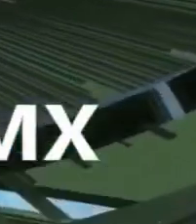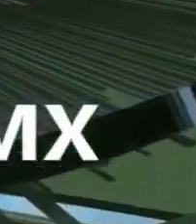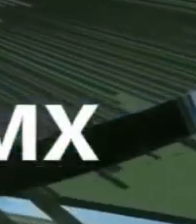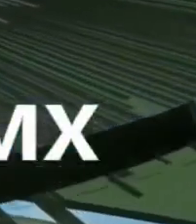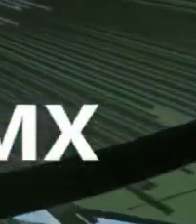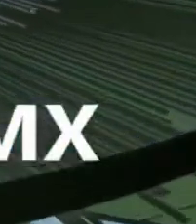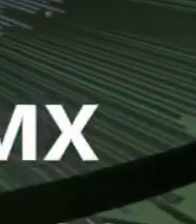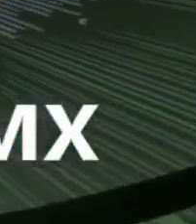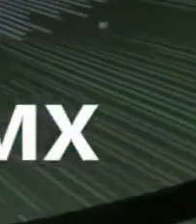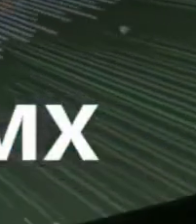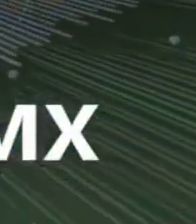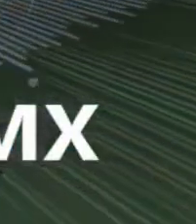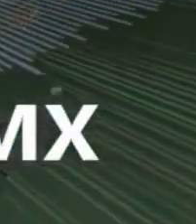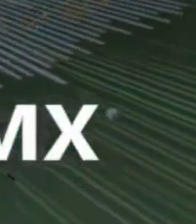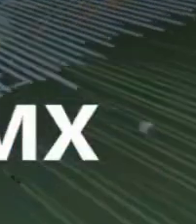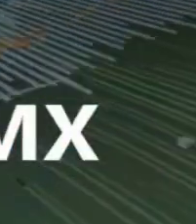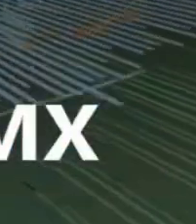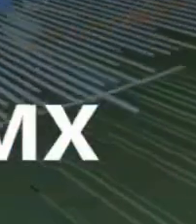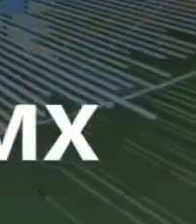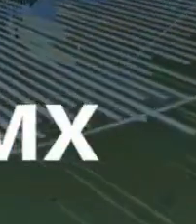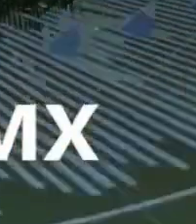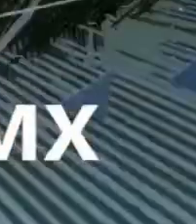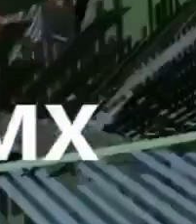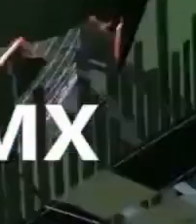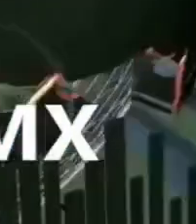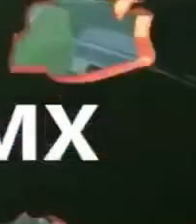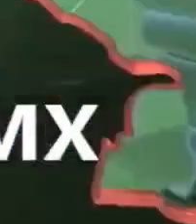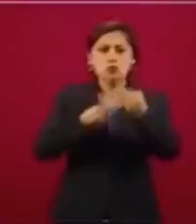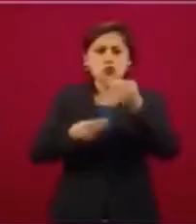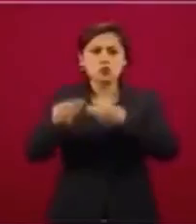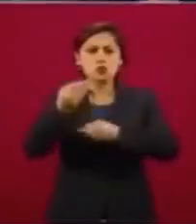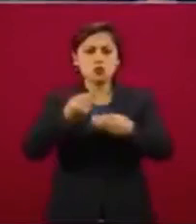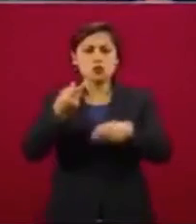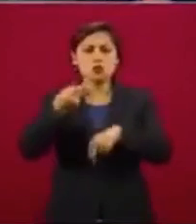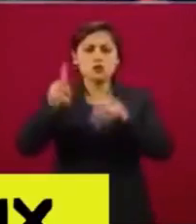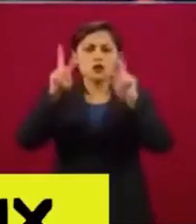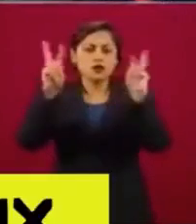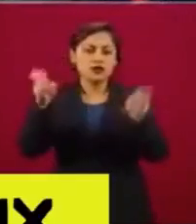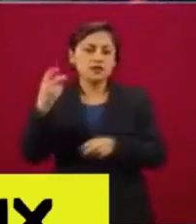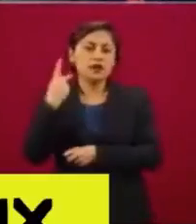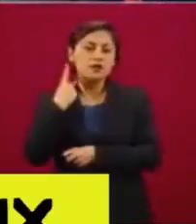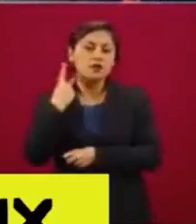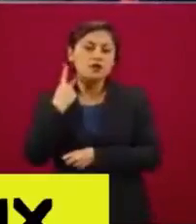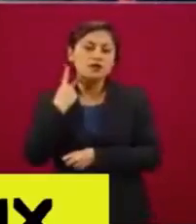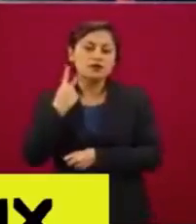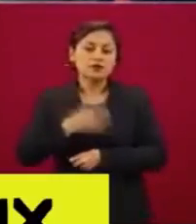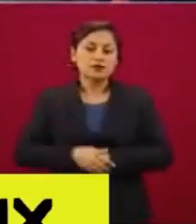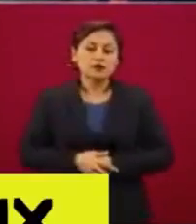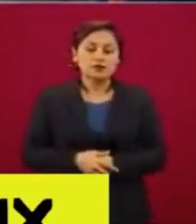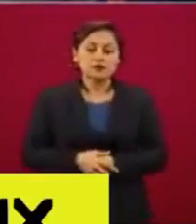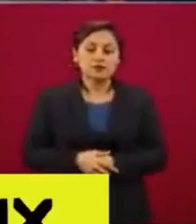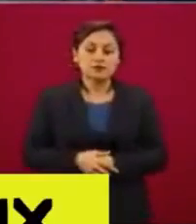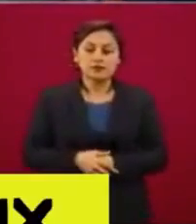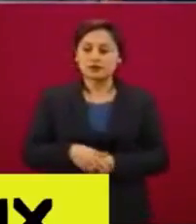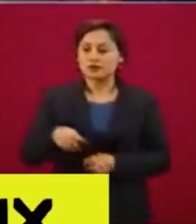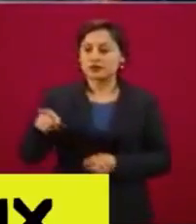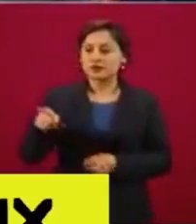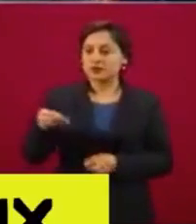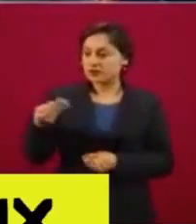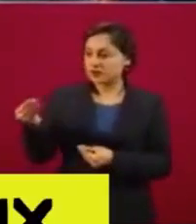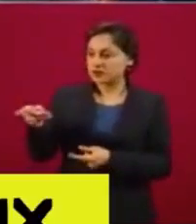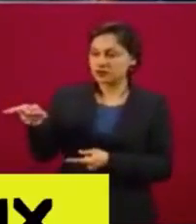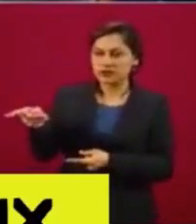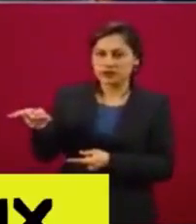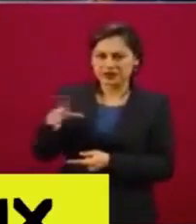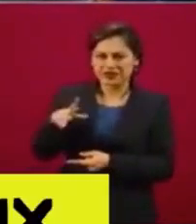Hidalgo Noticias MX, el canal informativo. ¿Te mandaron eso? A ver, ¿por qué no